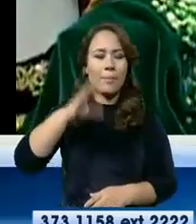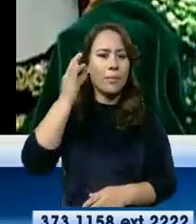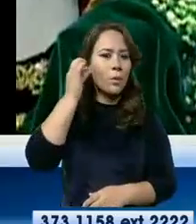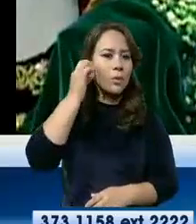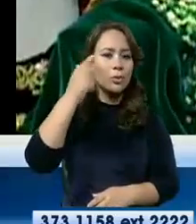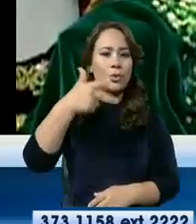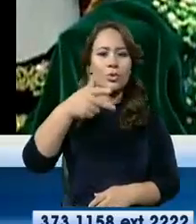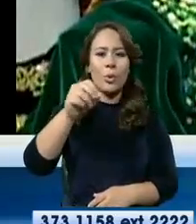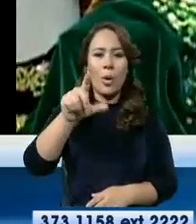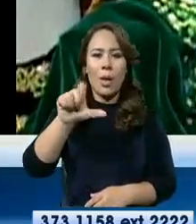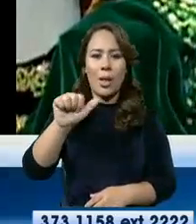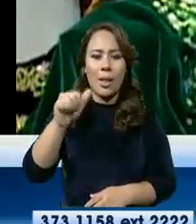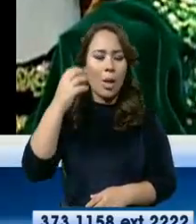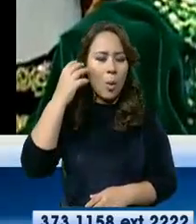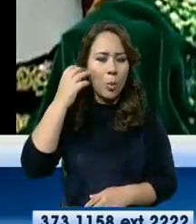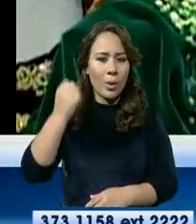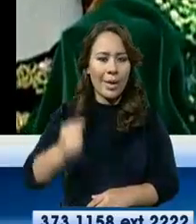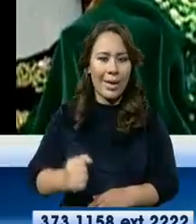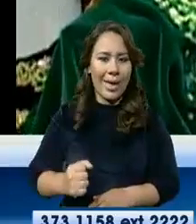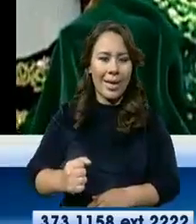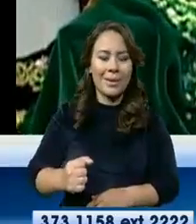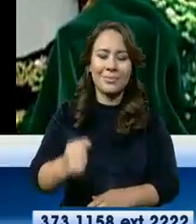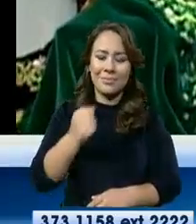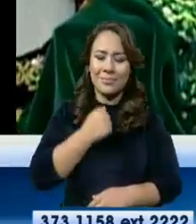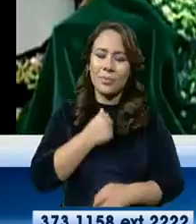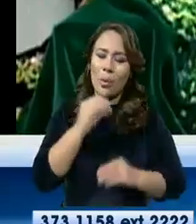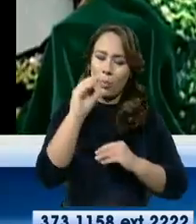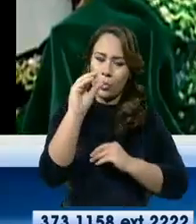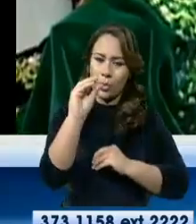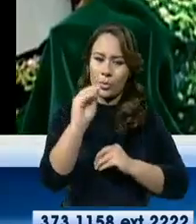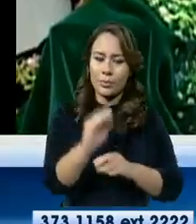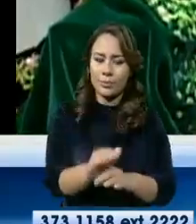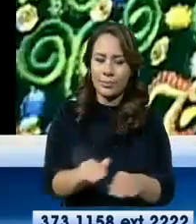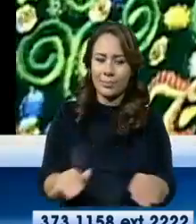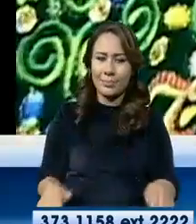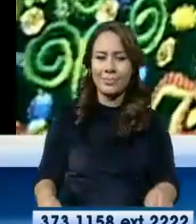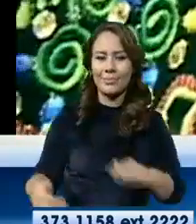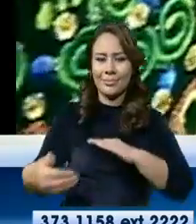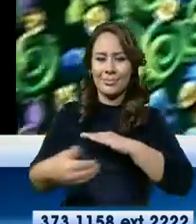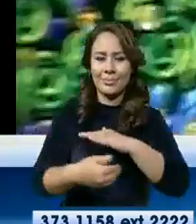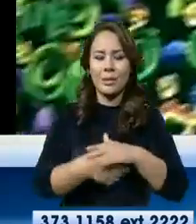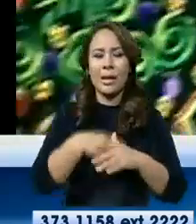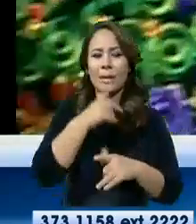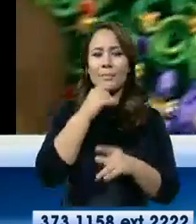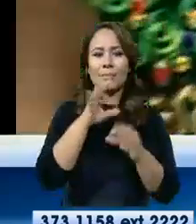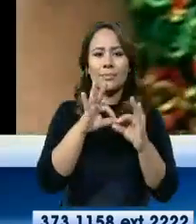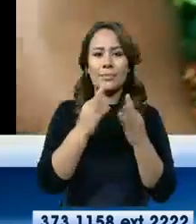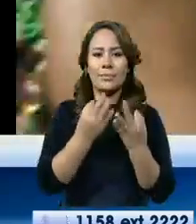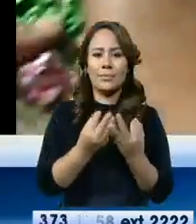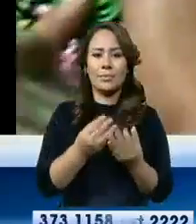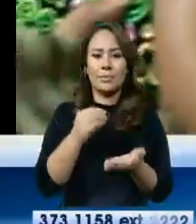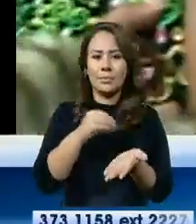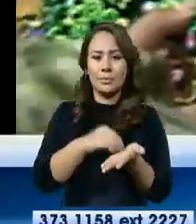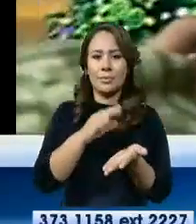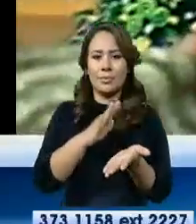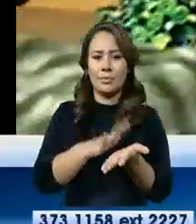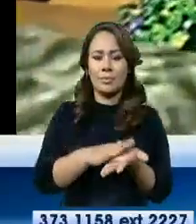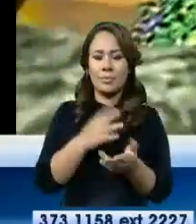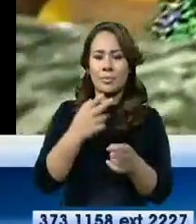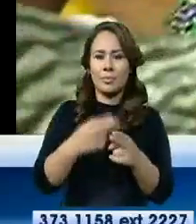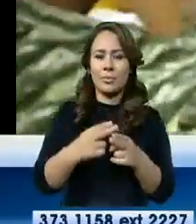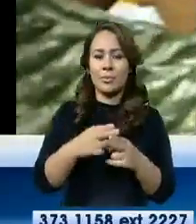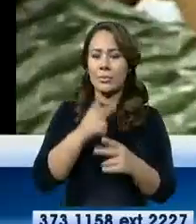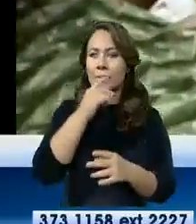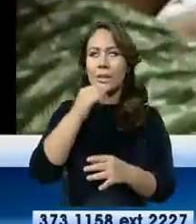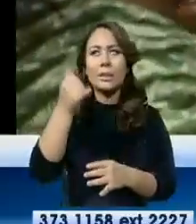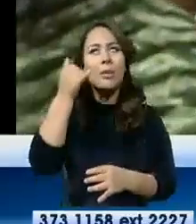Esas son menos del bordado, va menos mullitos todo. Los familiares les llaman de allá a los de aquí,